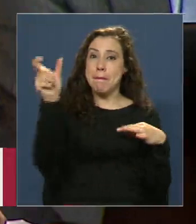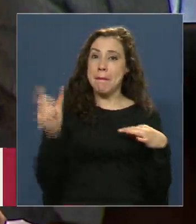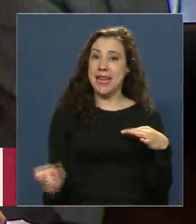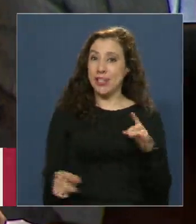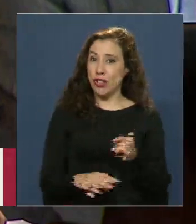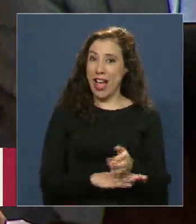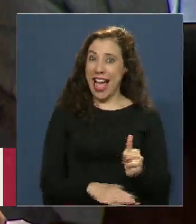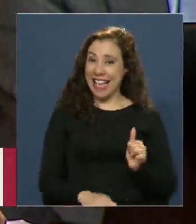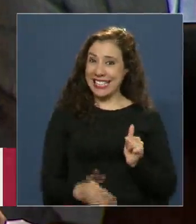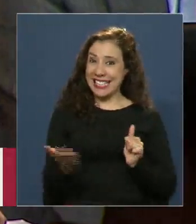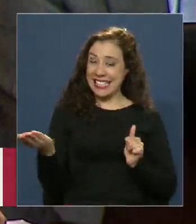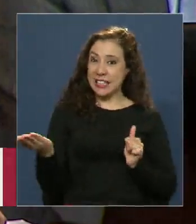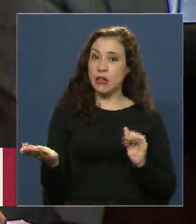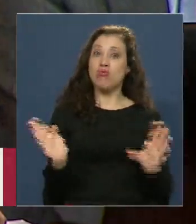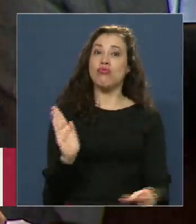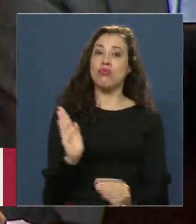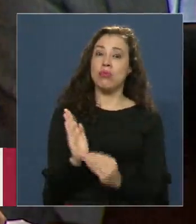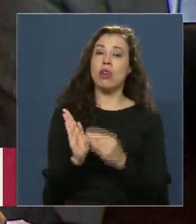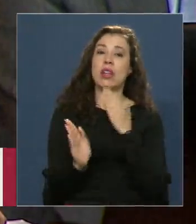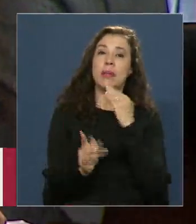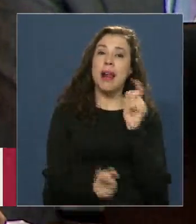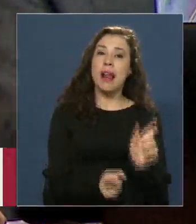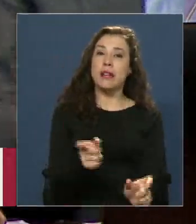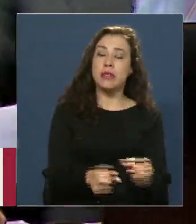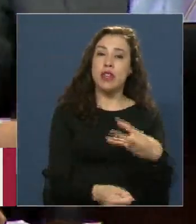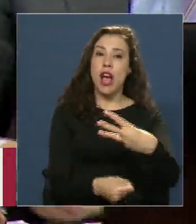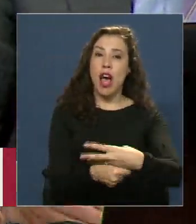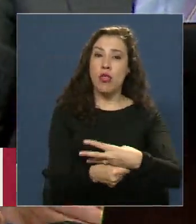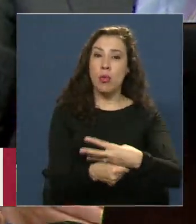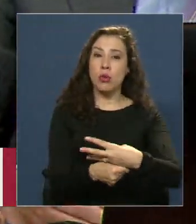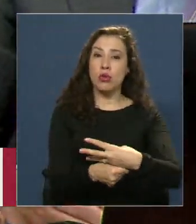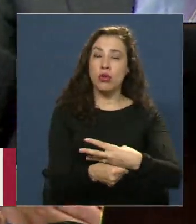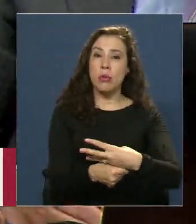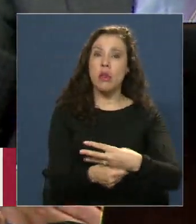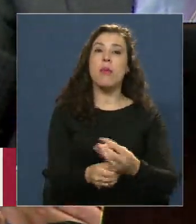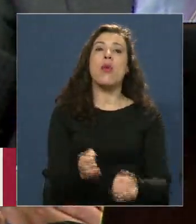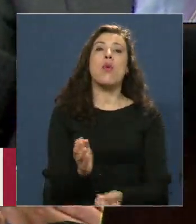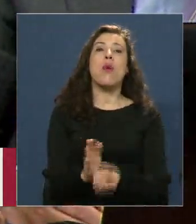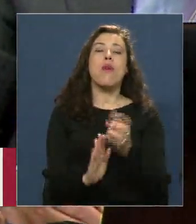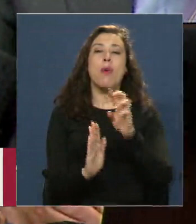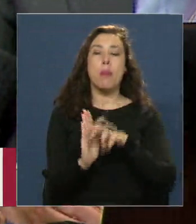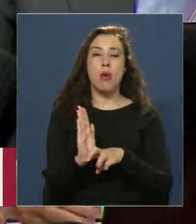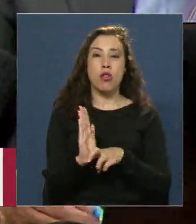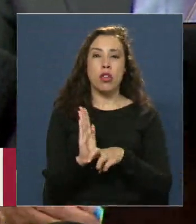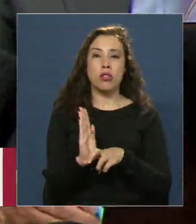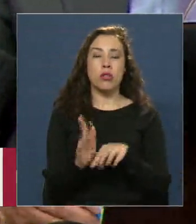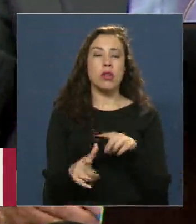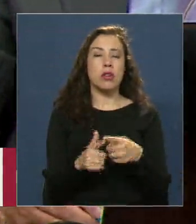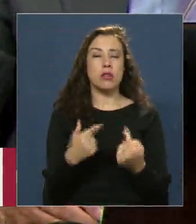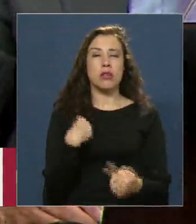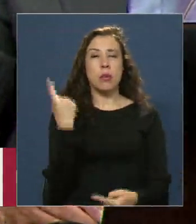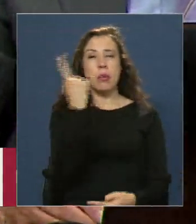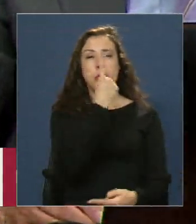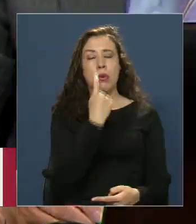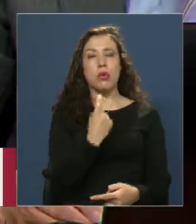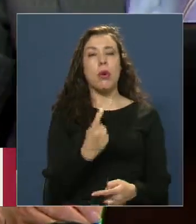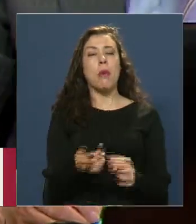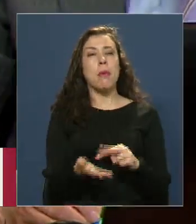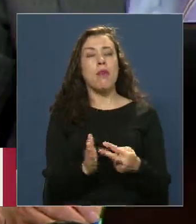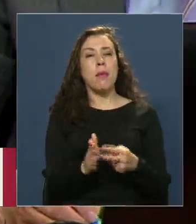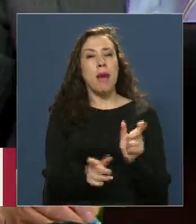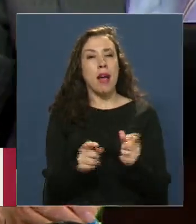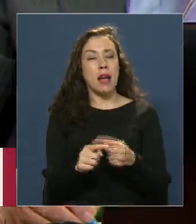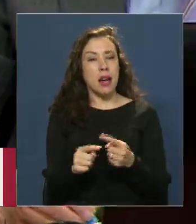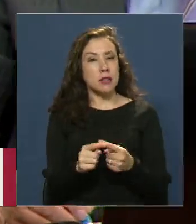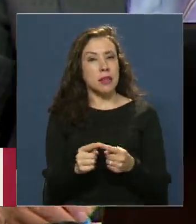presente para incluir a los adultos mayores bajo el alero de un nuevo proyecto. Entonces me pregunto, ¿los problemas de la clase media